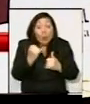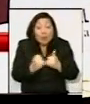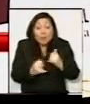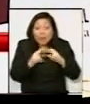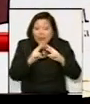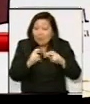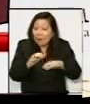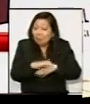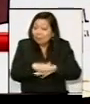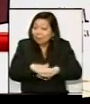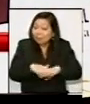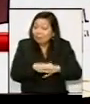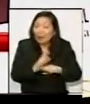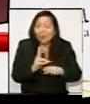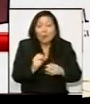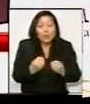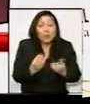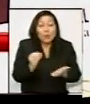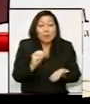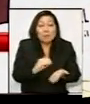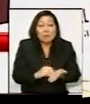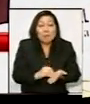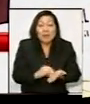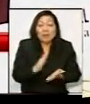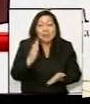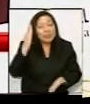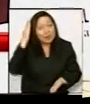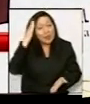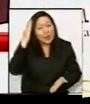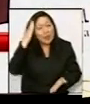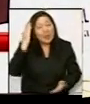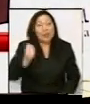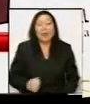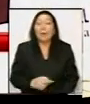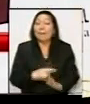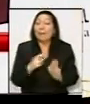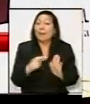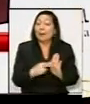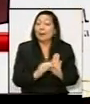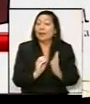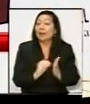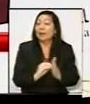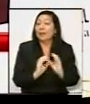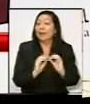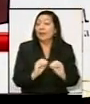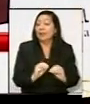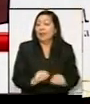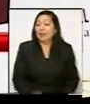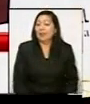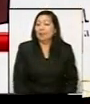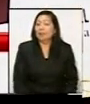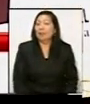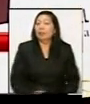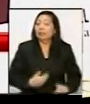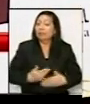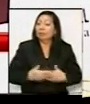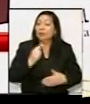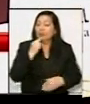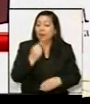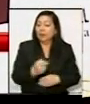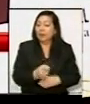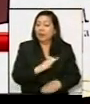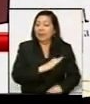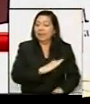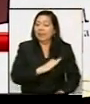investigación preparatoria decir mucho más allá de los cinco días que el proyecto les está dando recién entonces se procede a la acusación